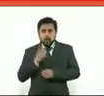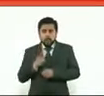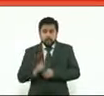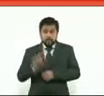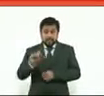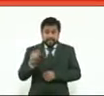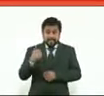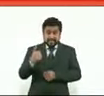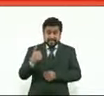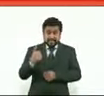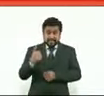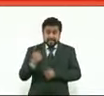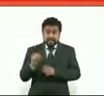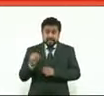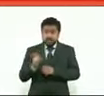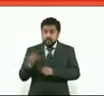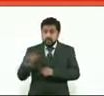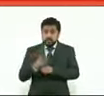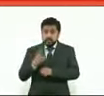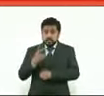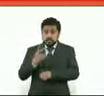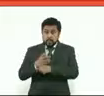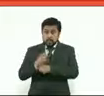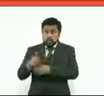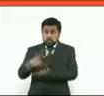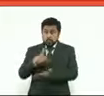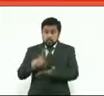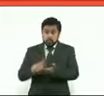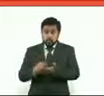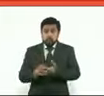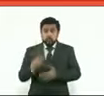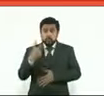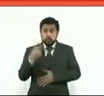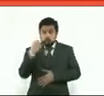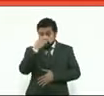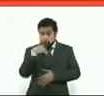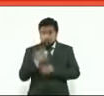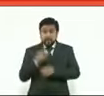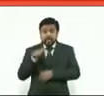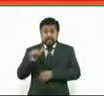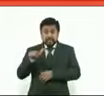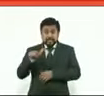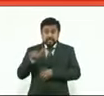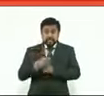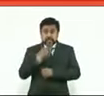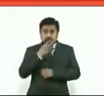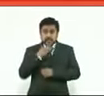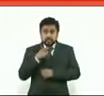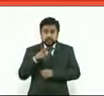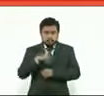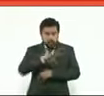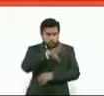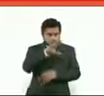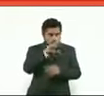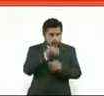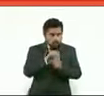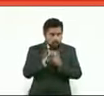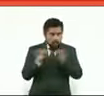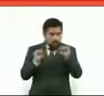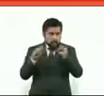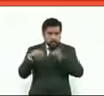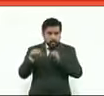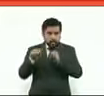septiembre y terminó en el segundo lugar con tiempo de 2:17.01. ¿Fue maratón completo? Pues sí, el registro lo tiene